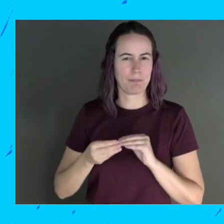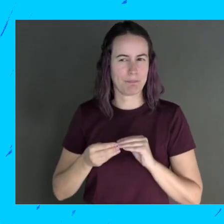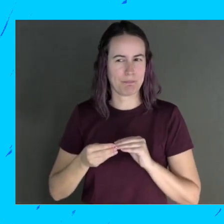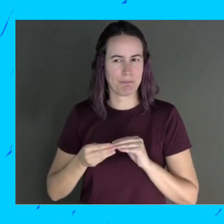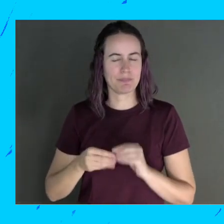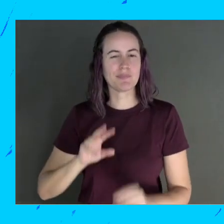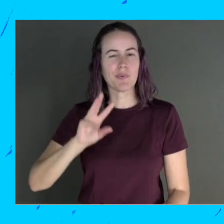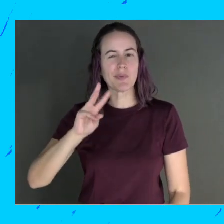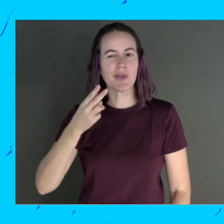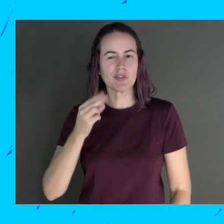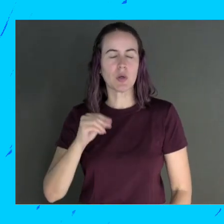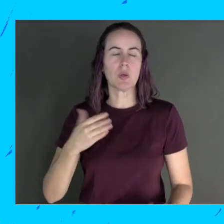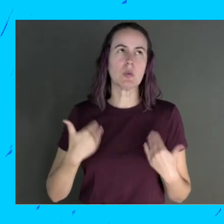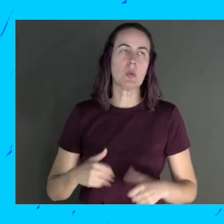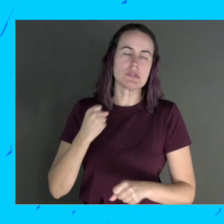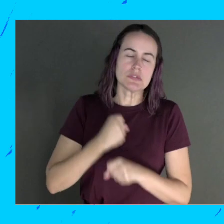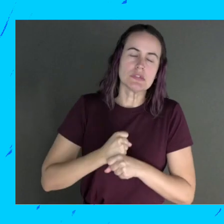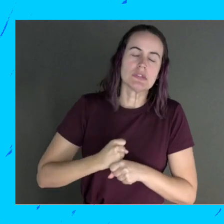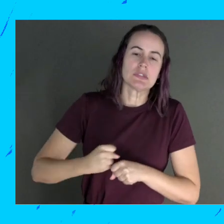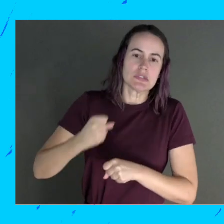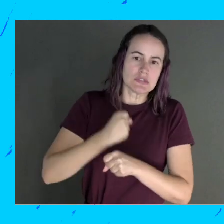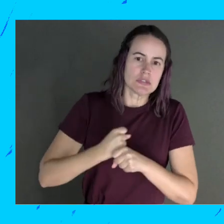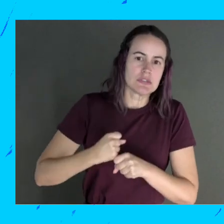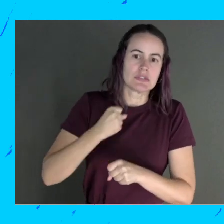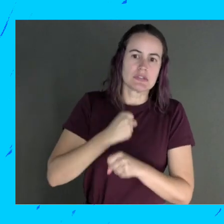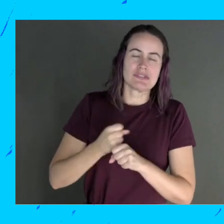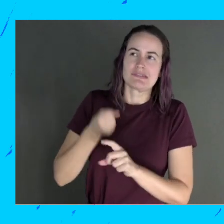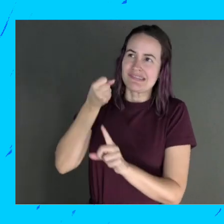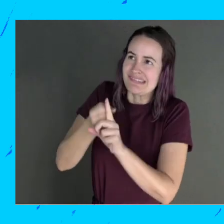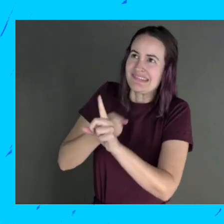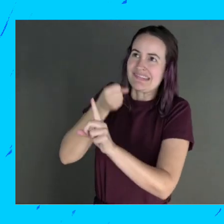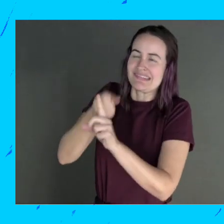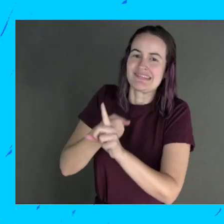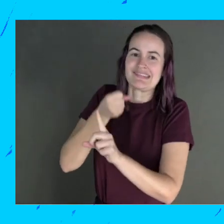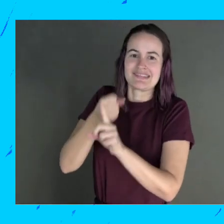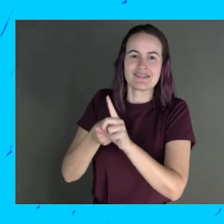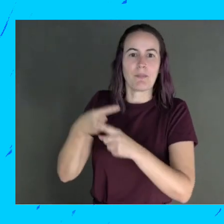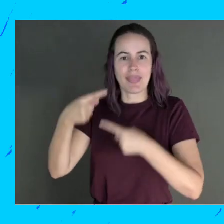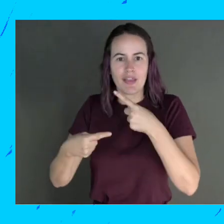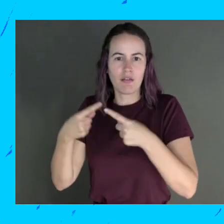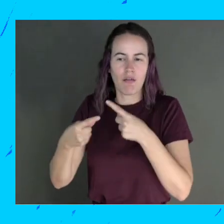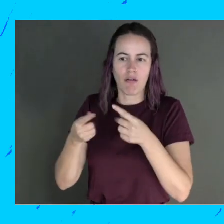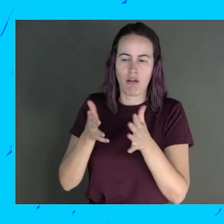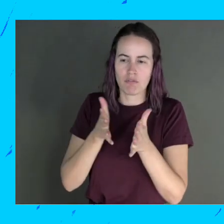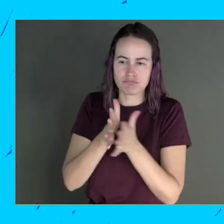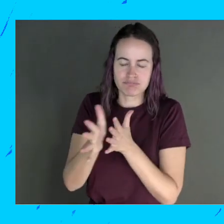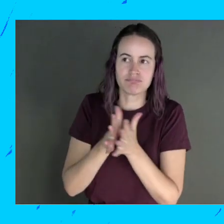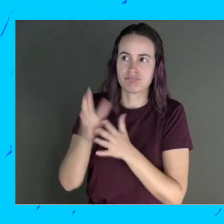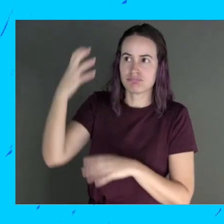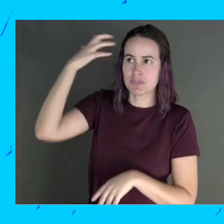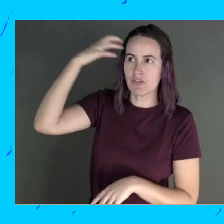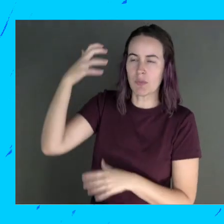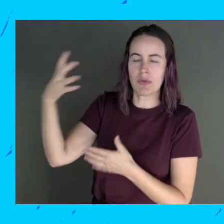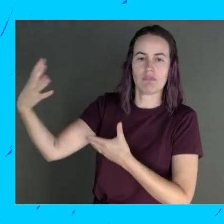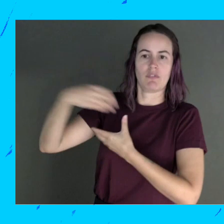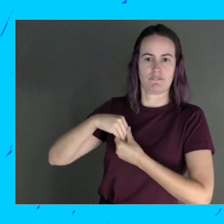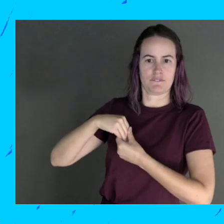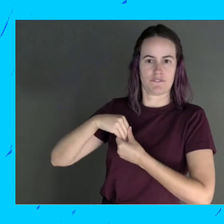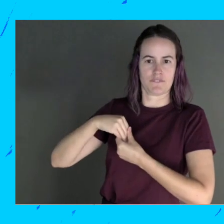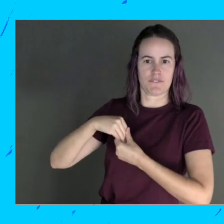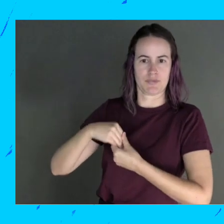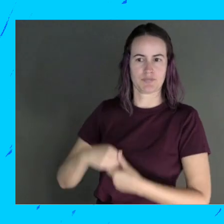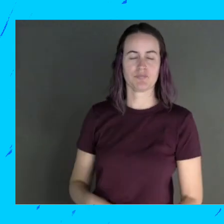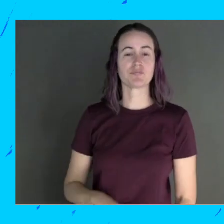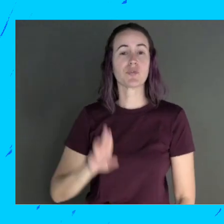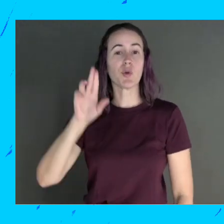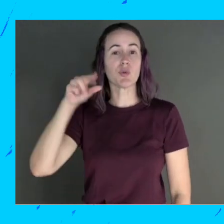la OMS está trabajando, esforzándose mucho para influenciar el discurso político. Y el último ejemplo es la declaración